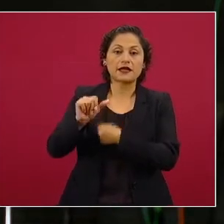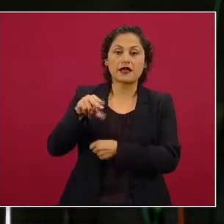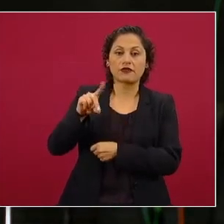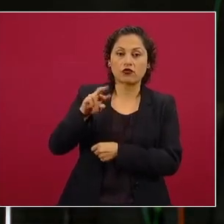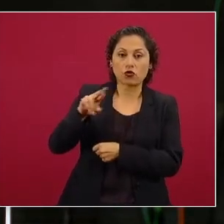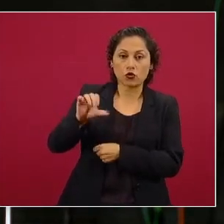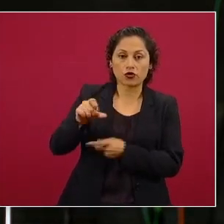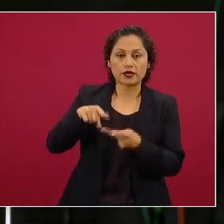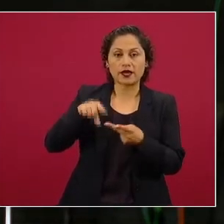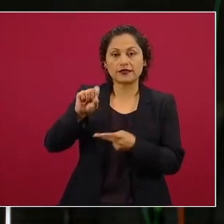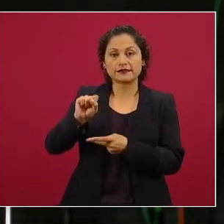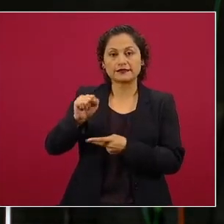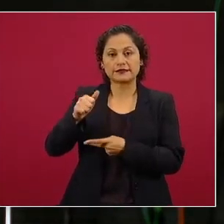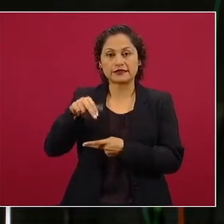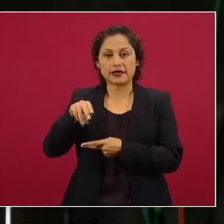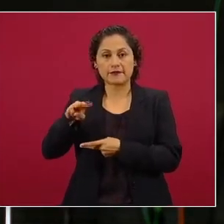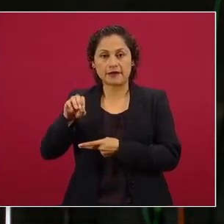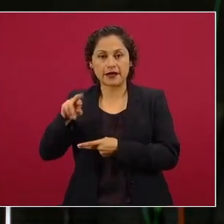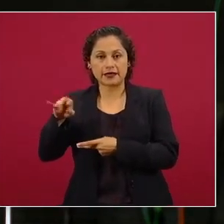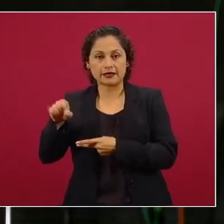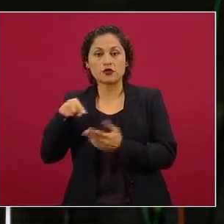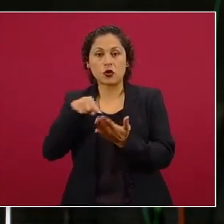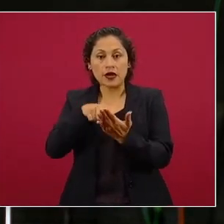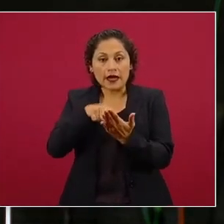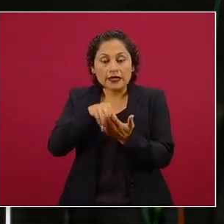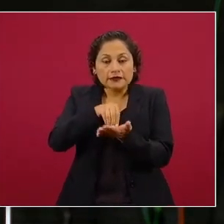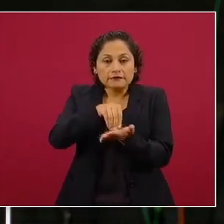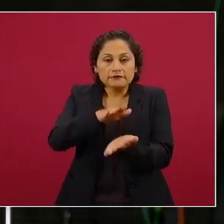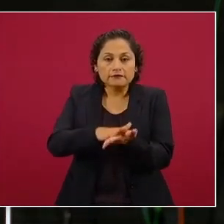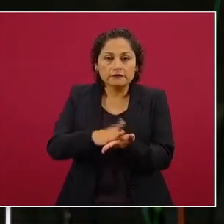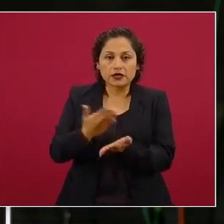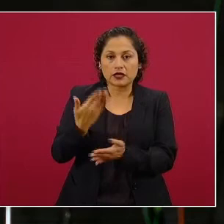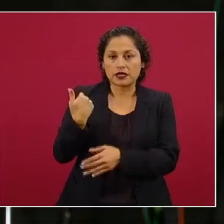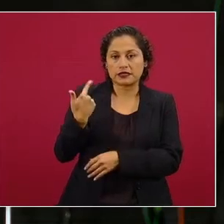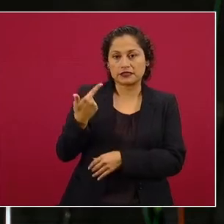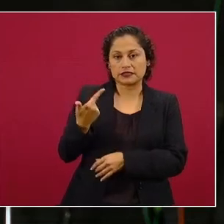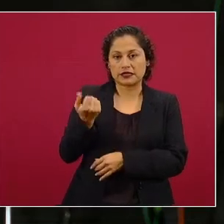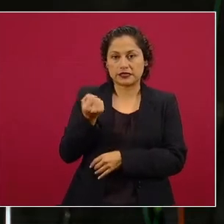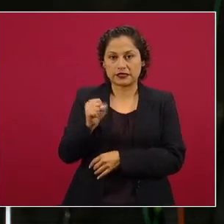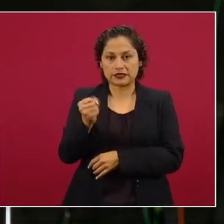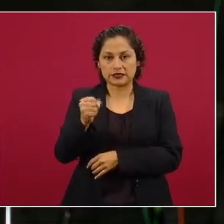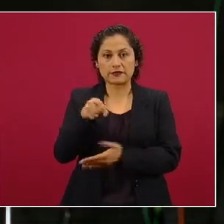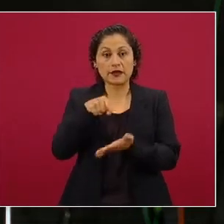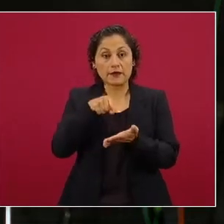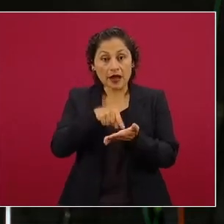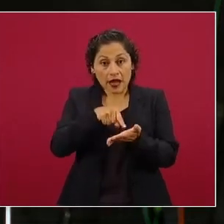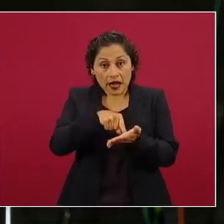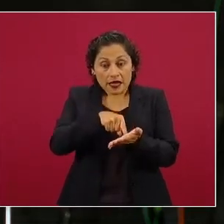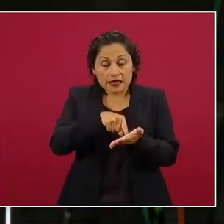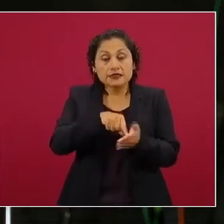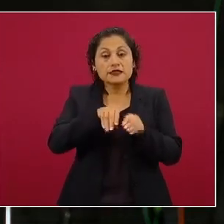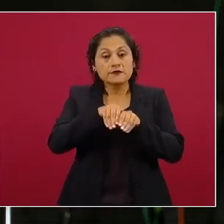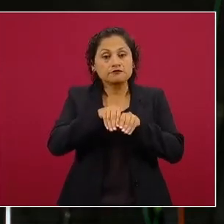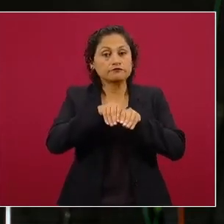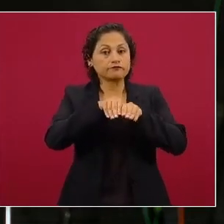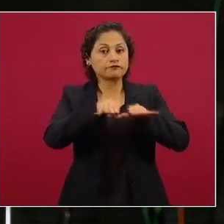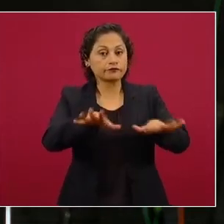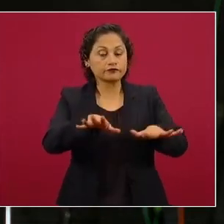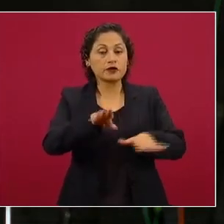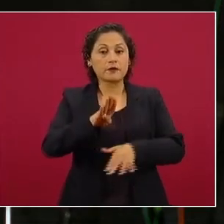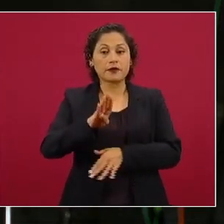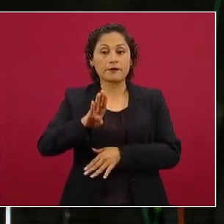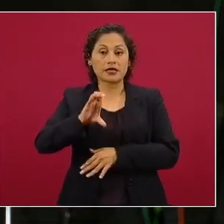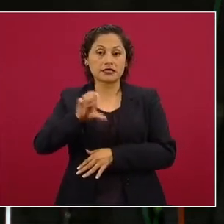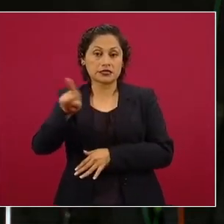son datos de este pasado 30 de septiembre y fueron divulgados por la cadena londinense, la